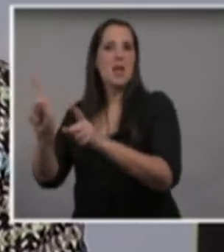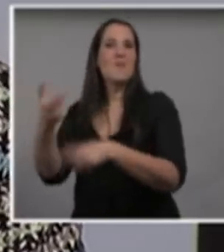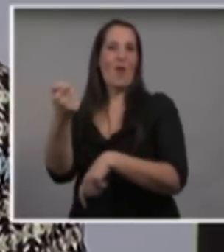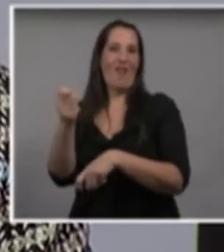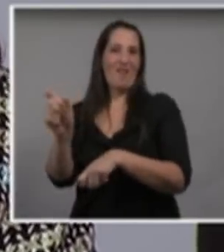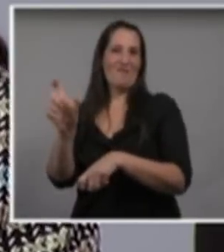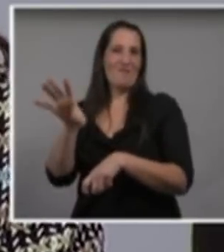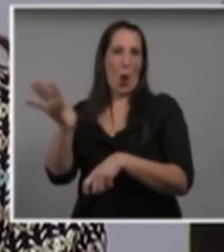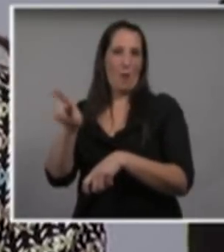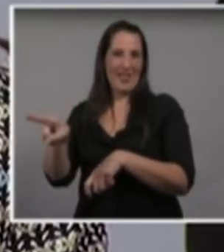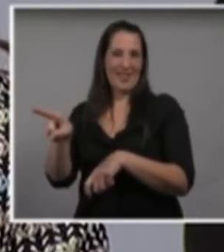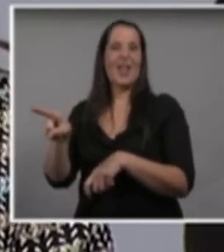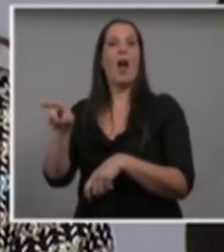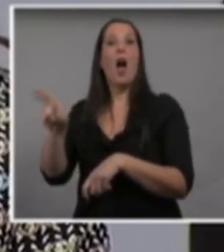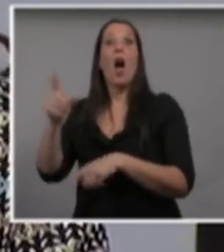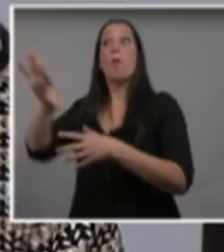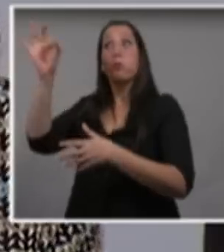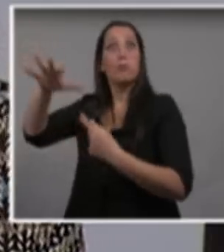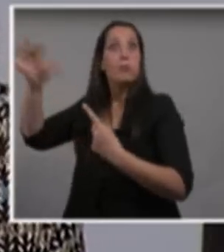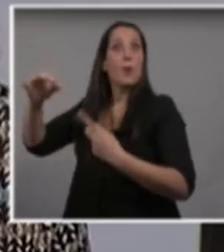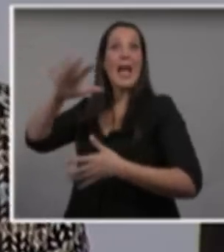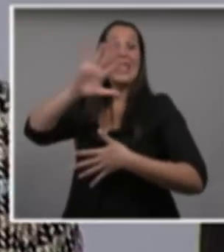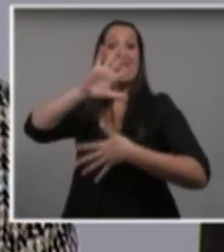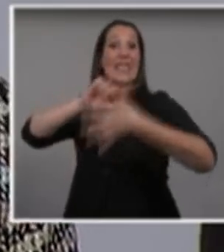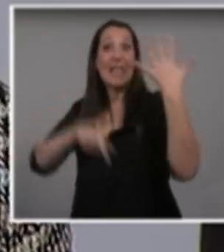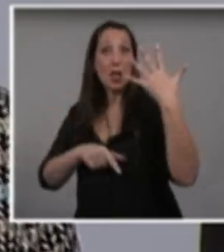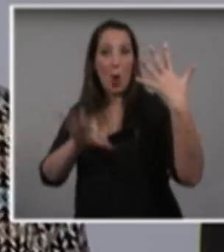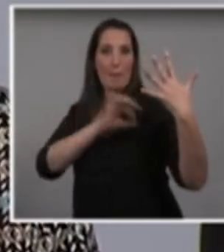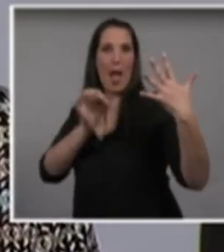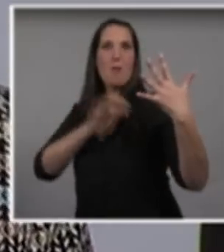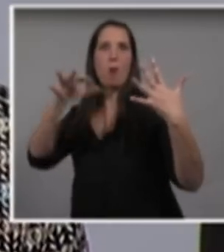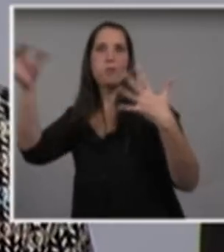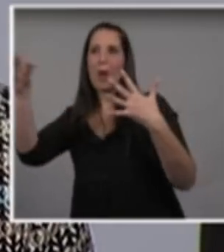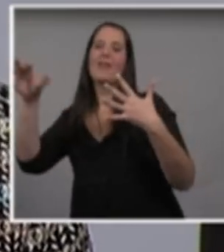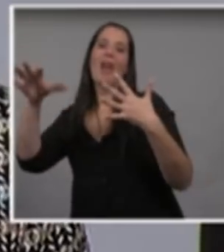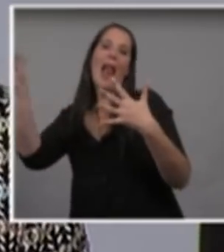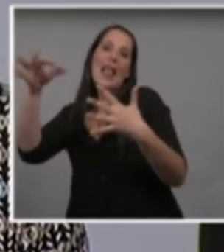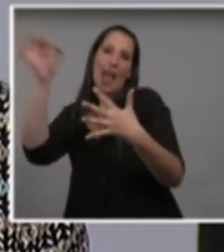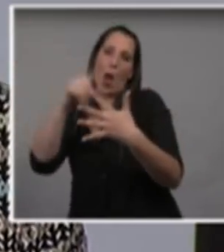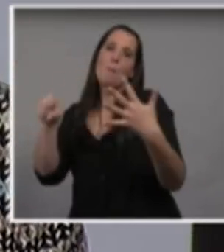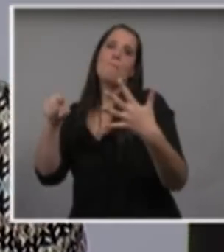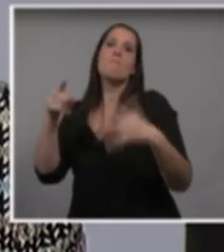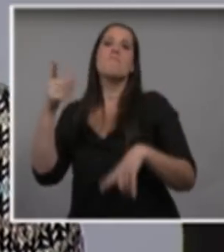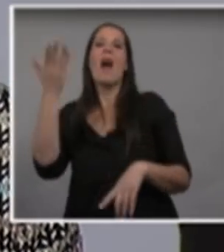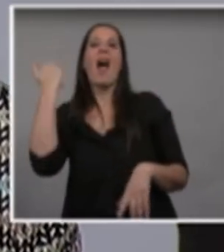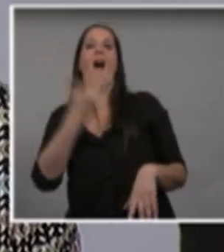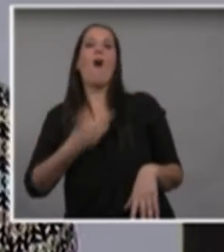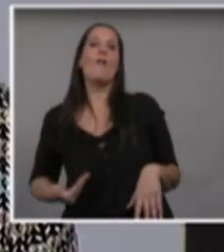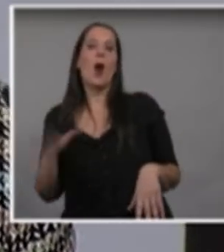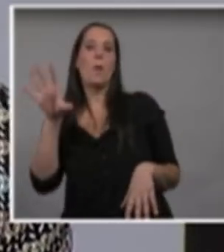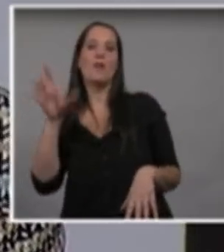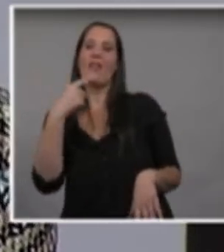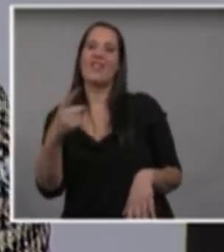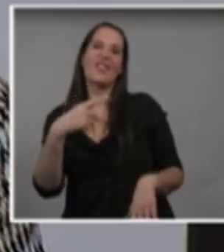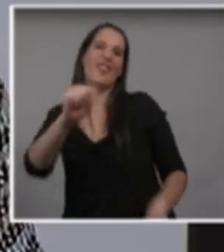para 5 premios en el Martín Fierro y que Paco se lamentaba de que no había ganado ninguno.